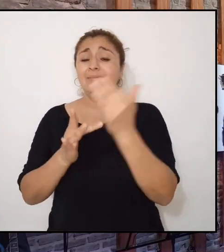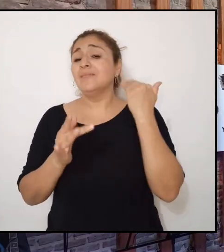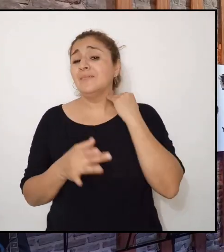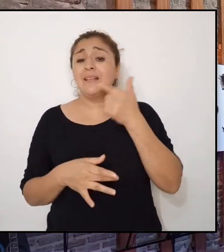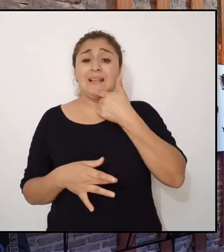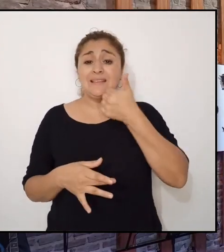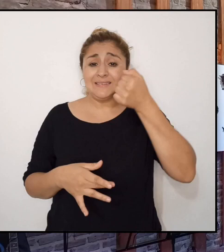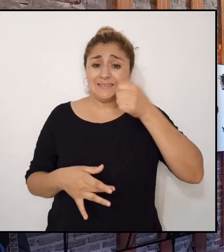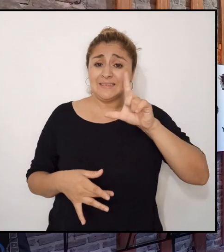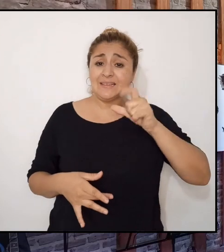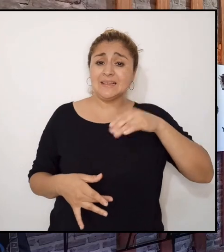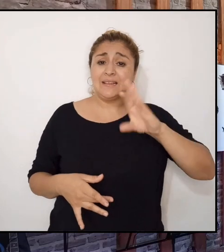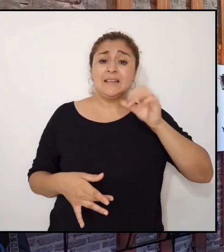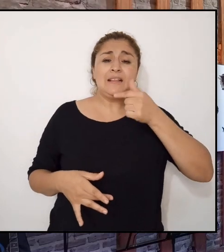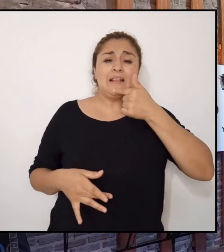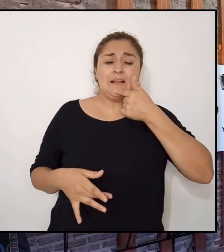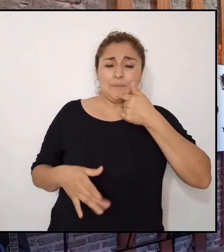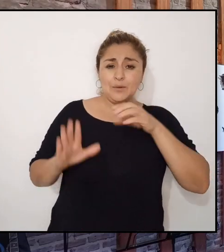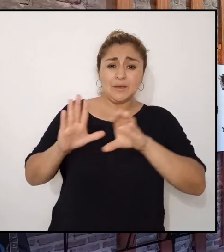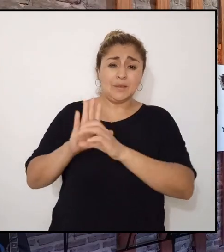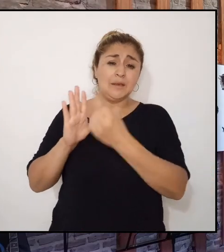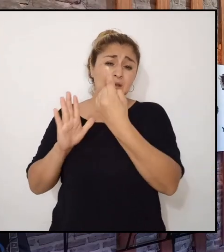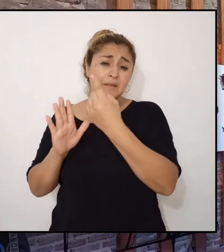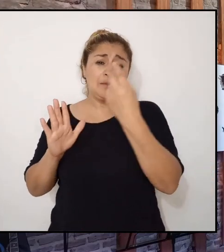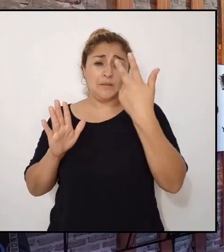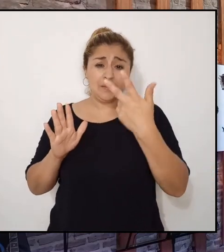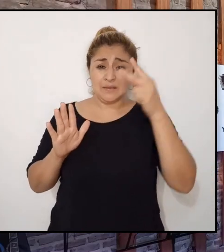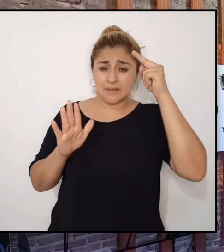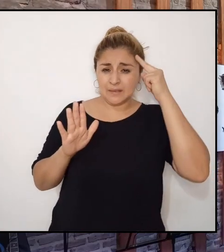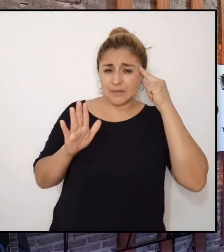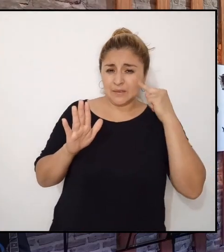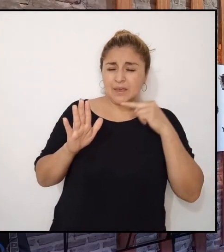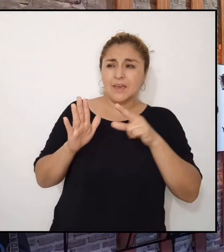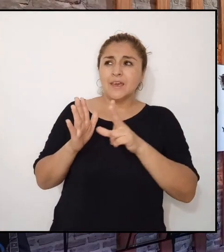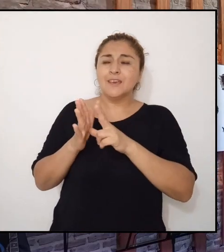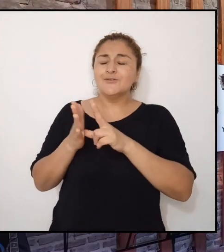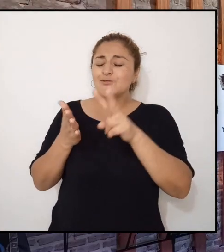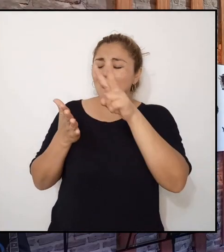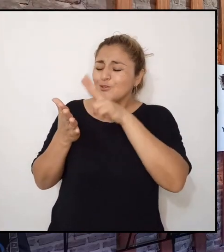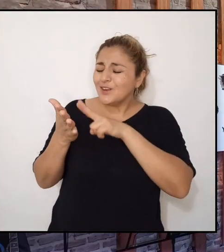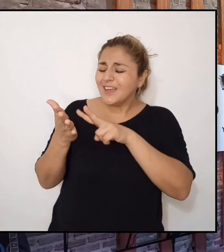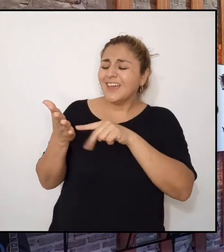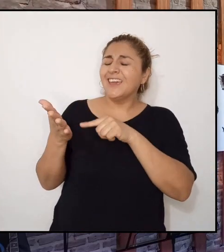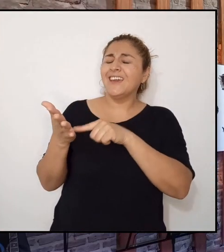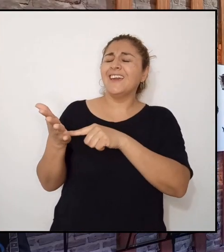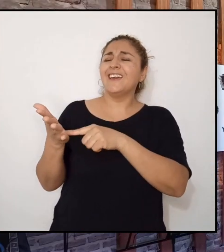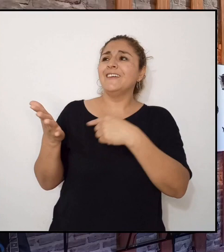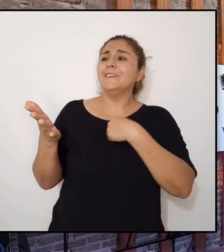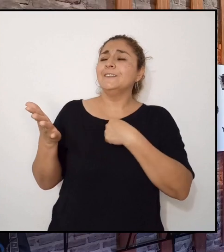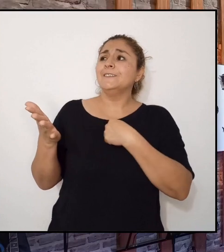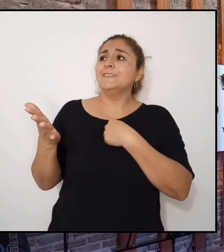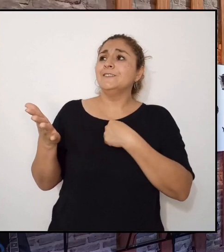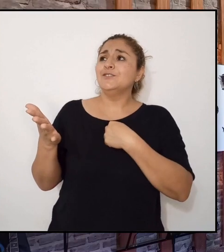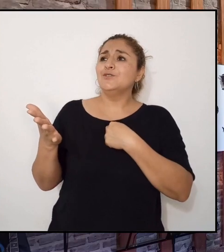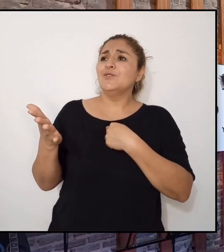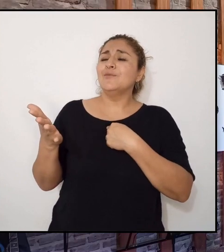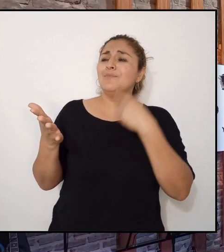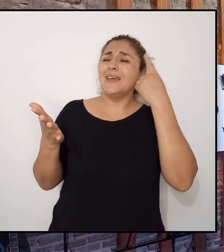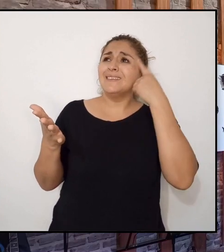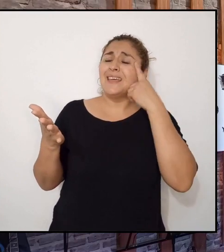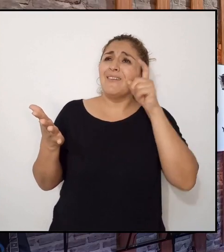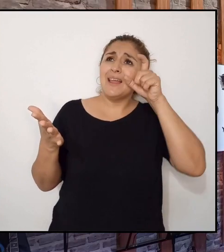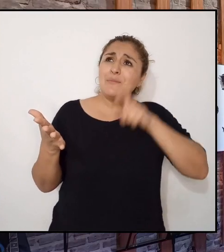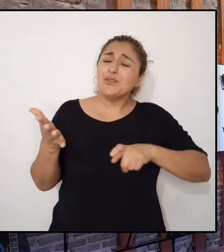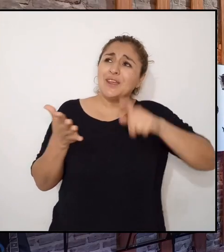escribiendo al salmista, decía, Señor, estoy maravillado, de repente me acabo de dar cuenta que estoy siendo